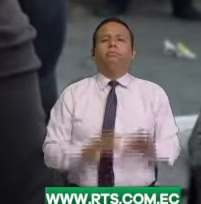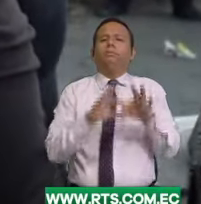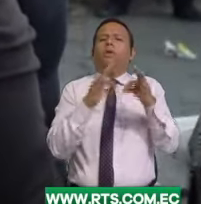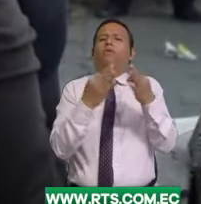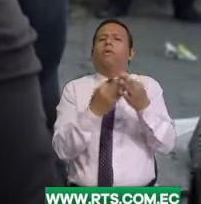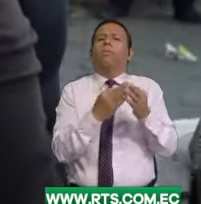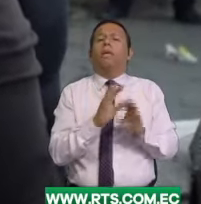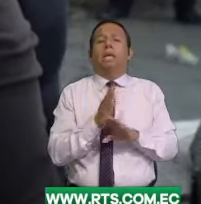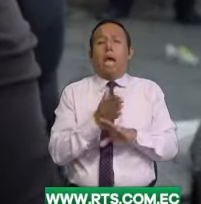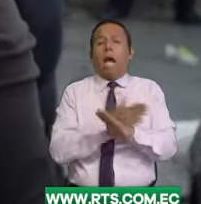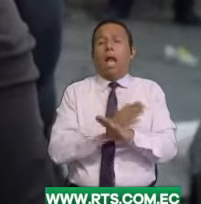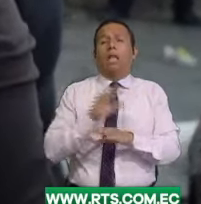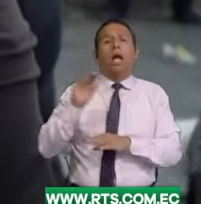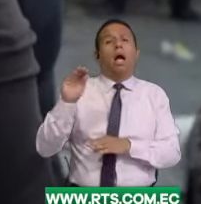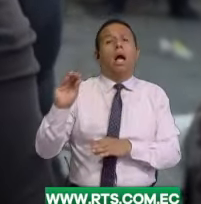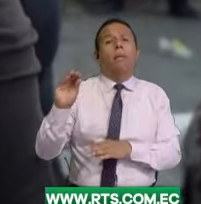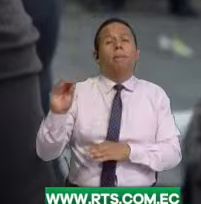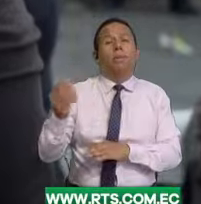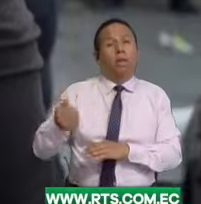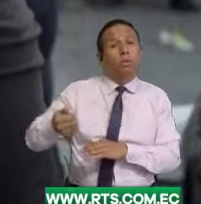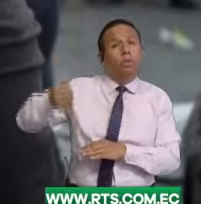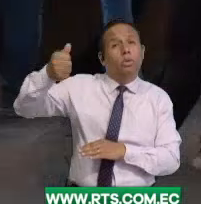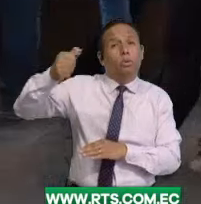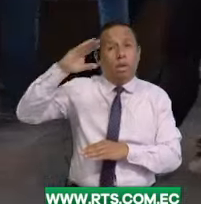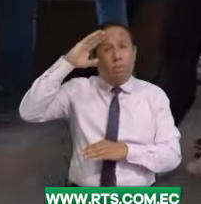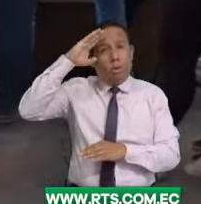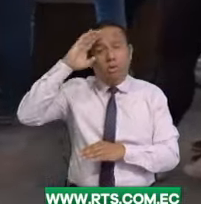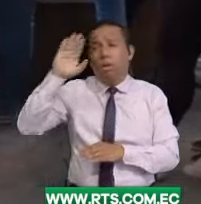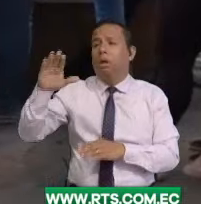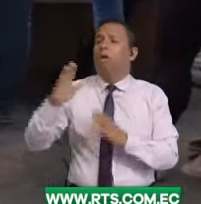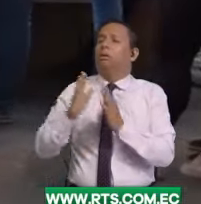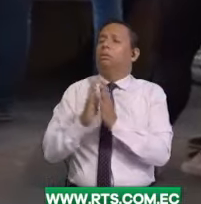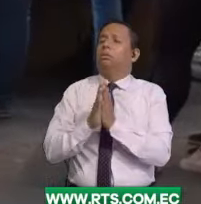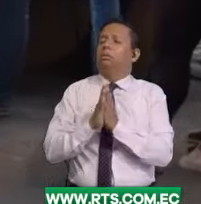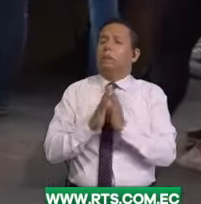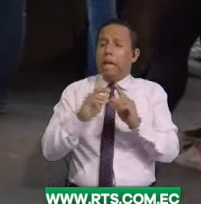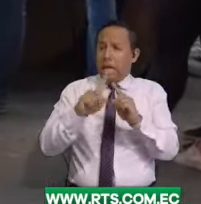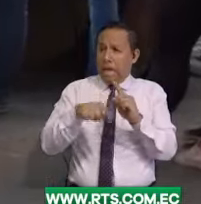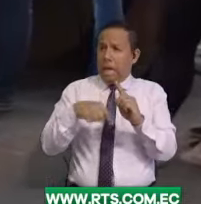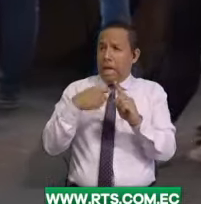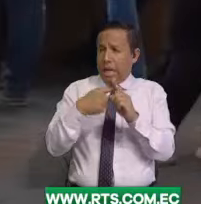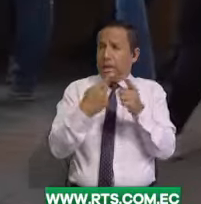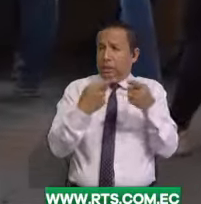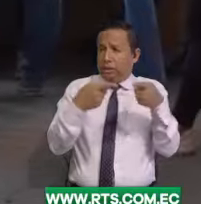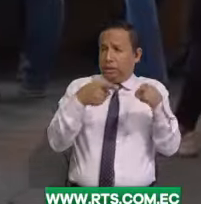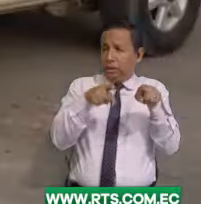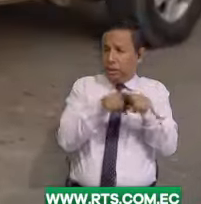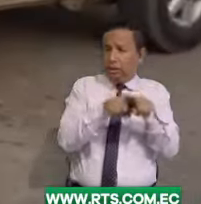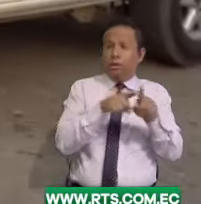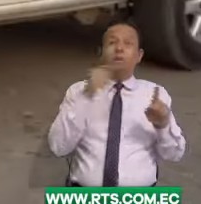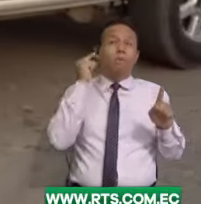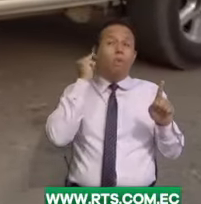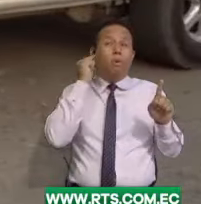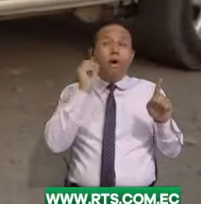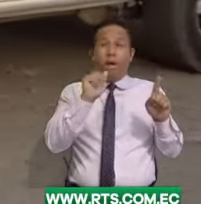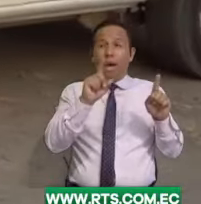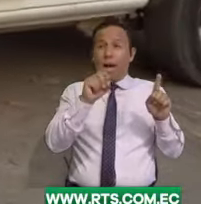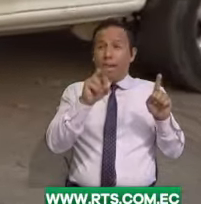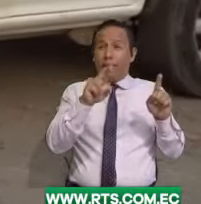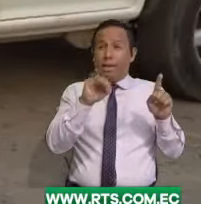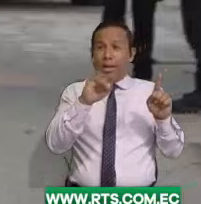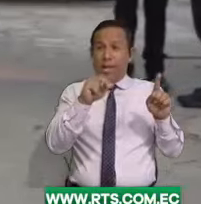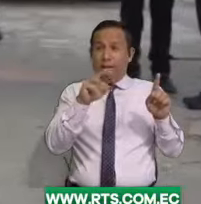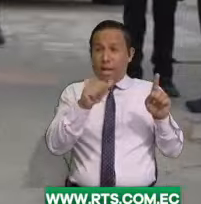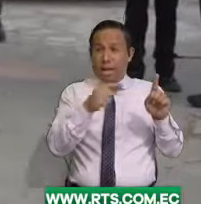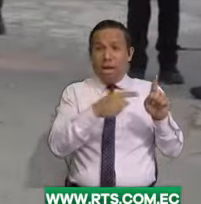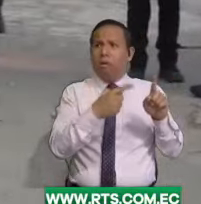Familiares alertaron a las autoridades que supuestamente el ex conviviente de Andreína Robelli la secuestró durante la